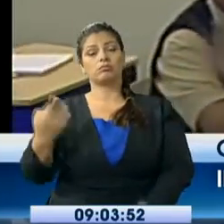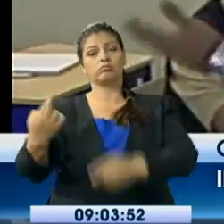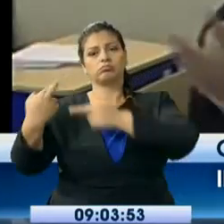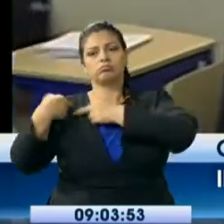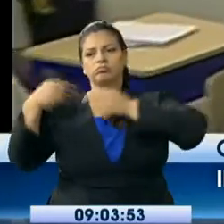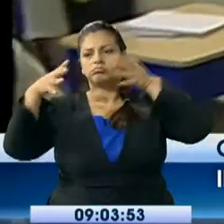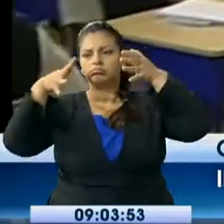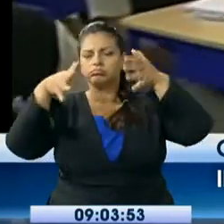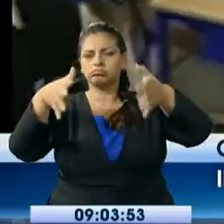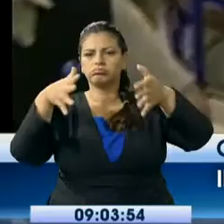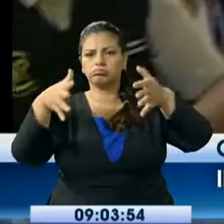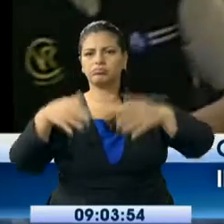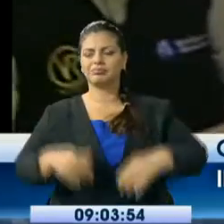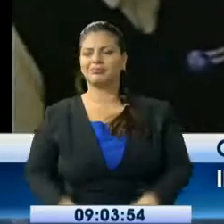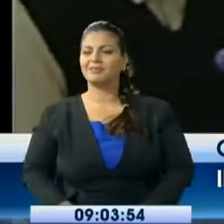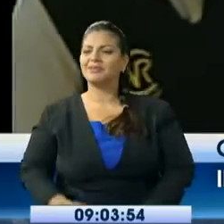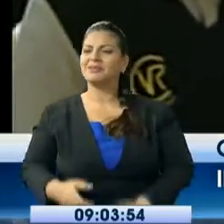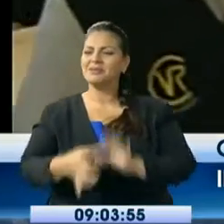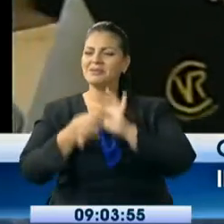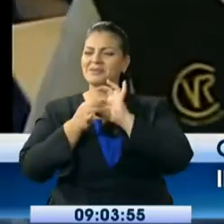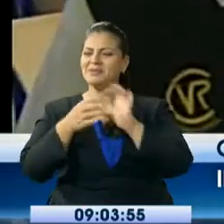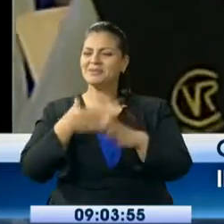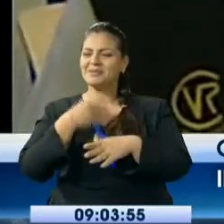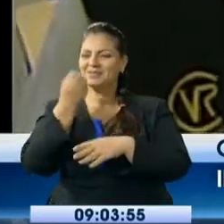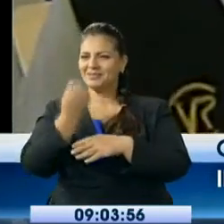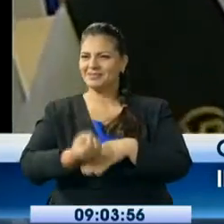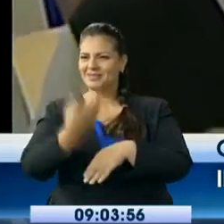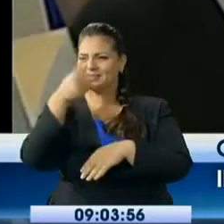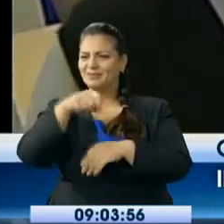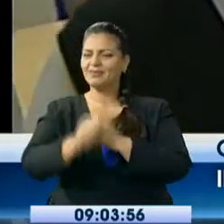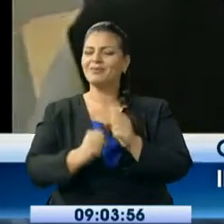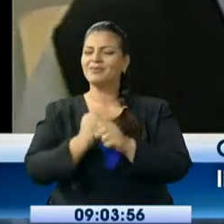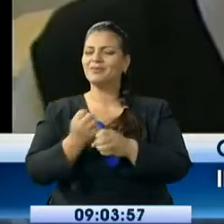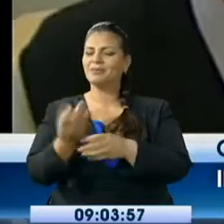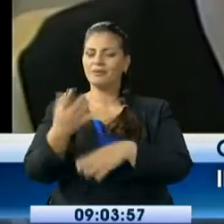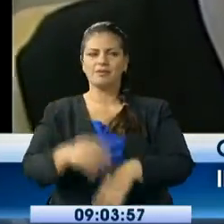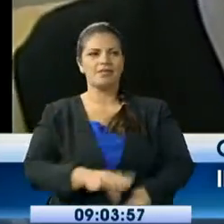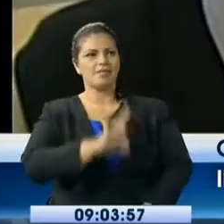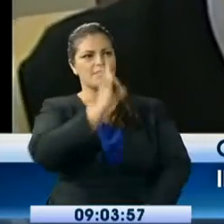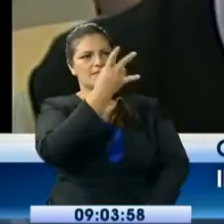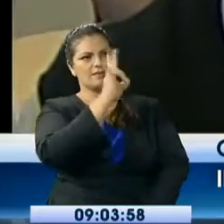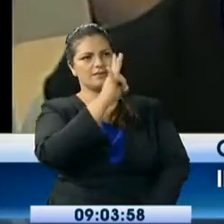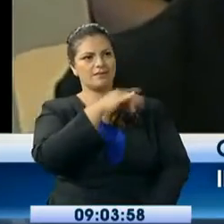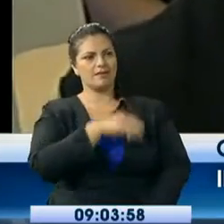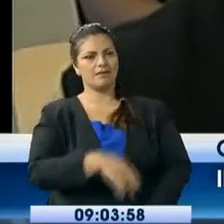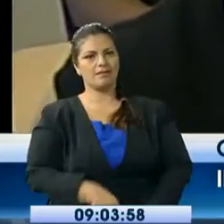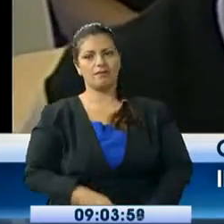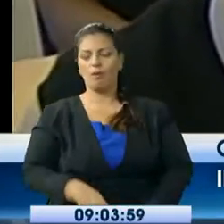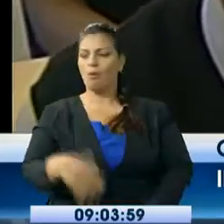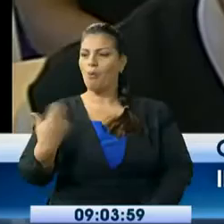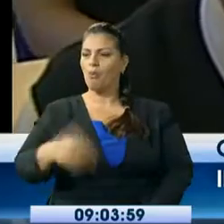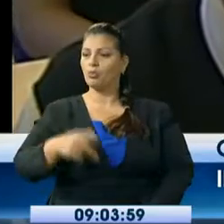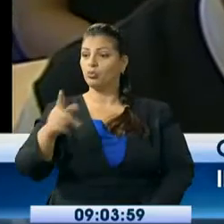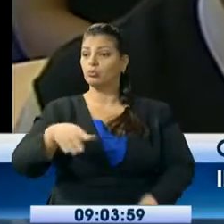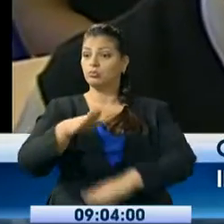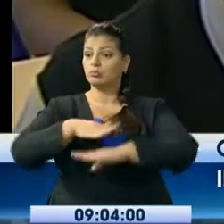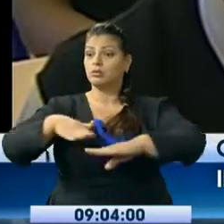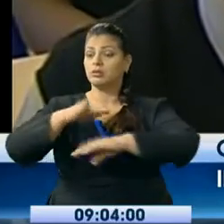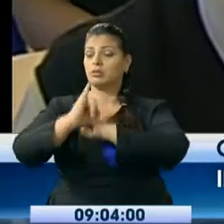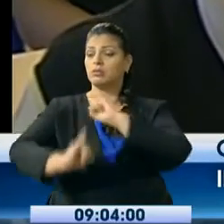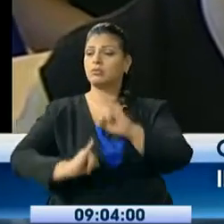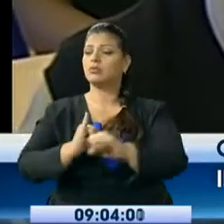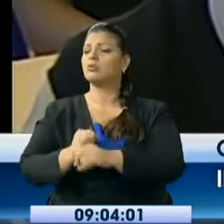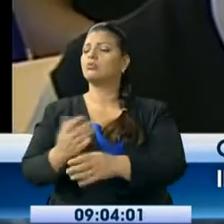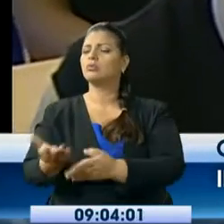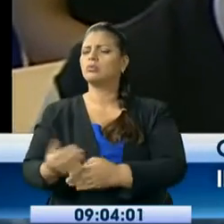ellos. Compañero, ¿cómo estás? Buenos días. Buenos días. Oye, ¿qué edad tienes? 17. Tú ya vas a salir con el bachillerato internacional.